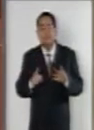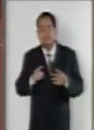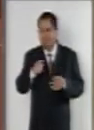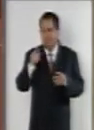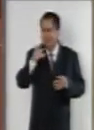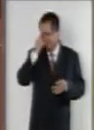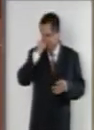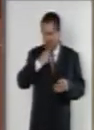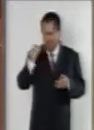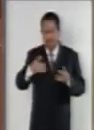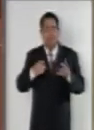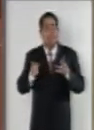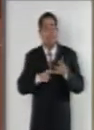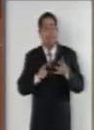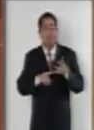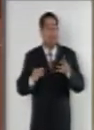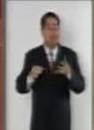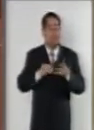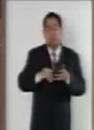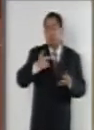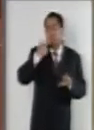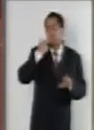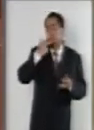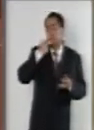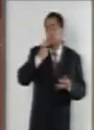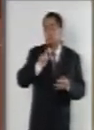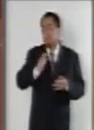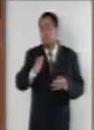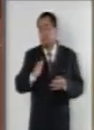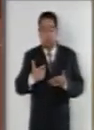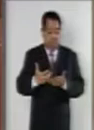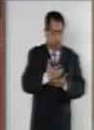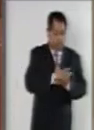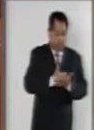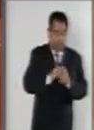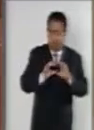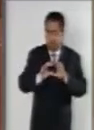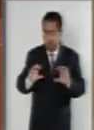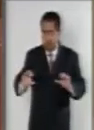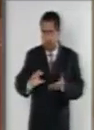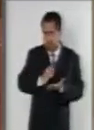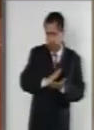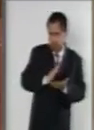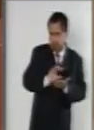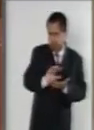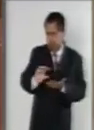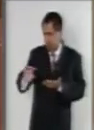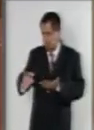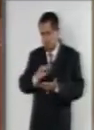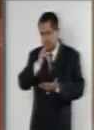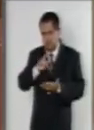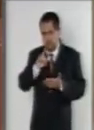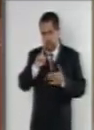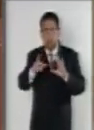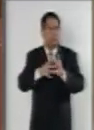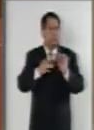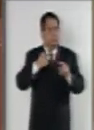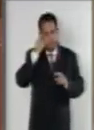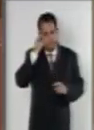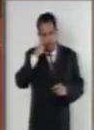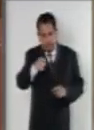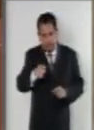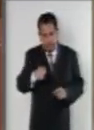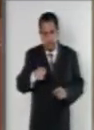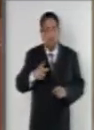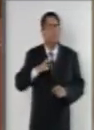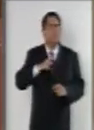cínicamente pone, y una mejor distribución del ingreso entre la población. Pero eso viene en la... ¿Dónde